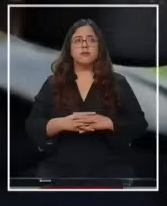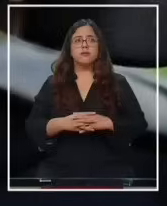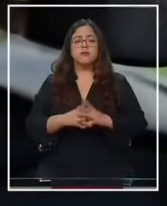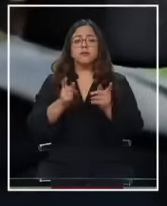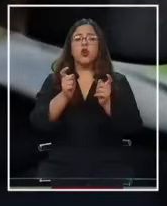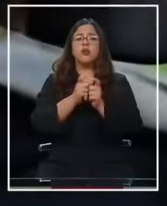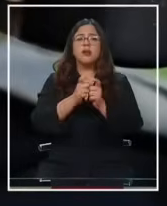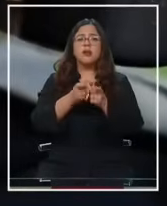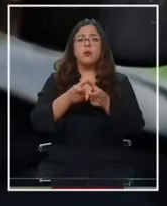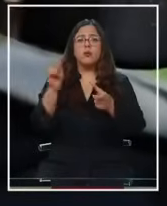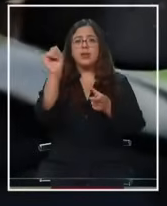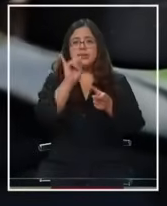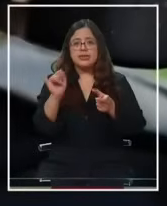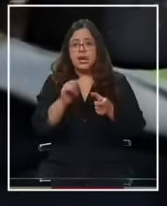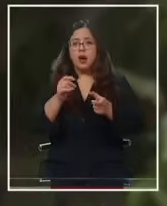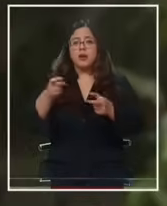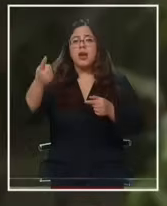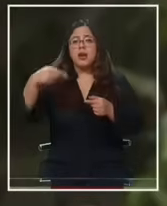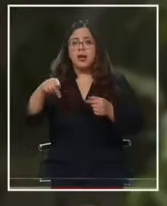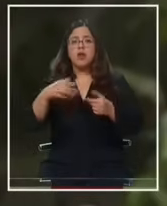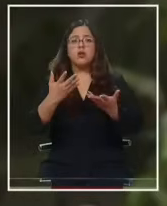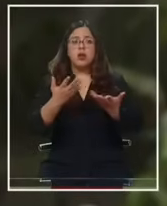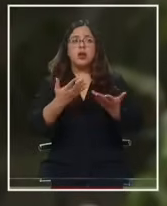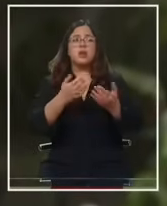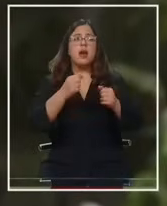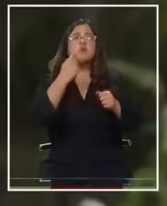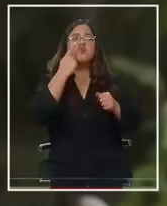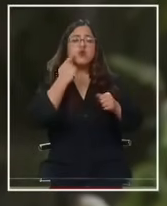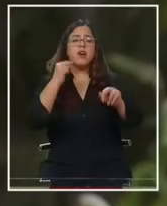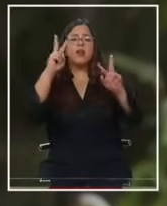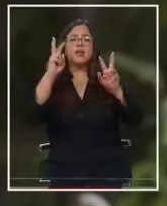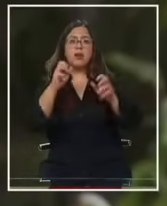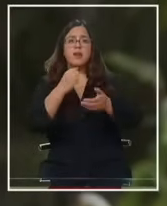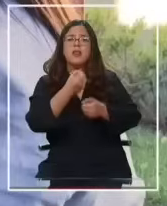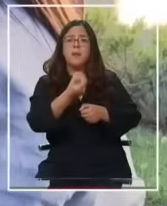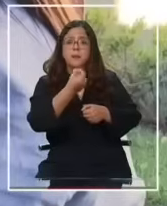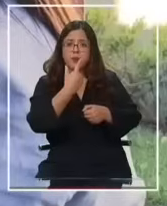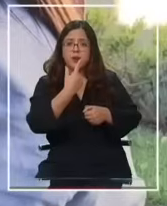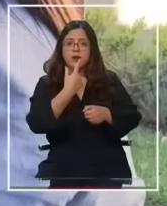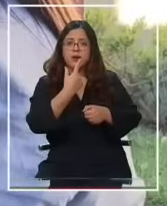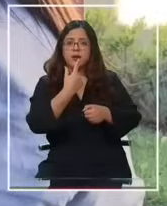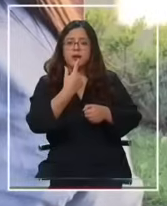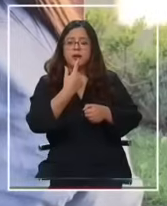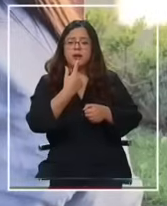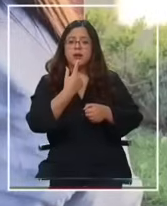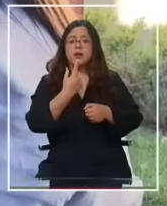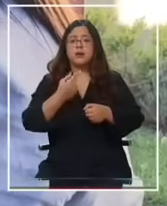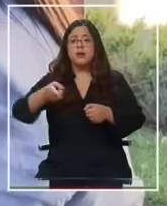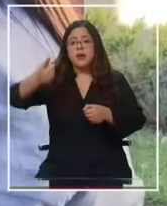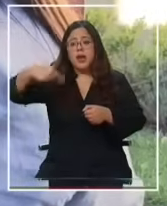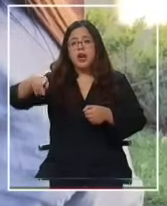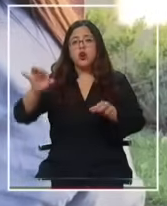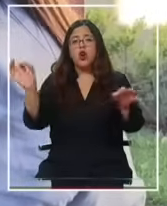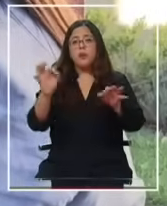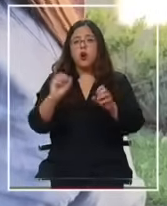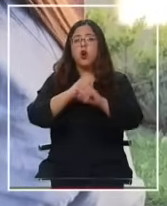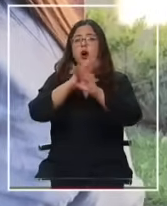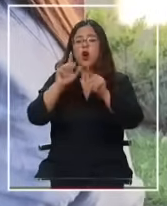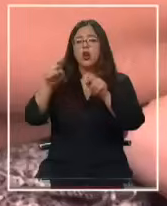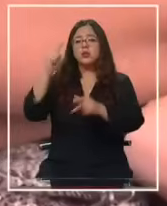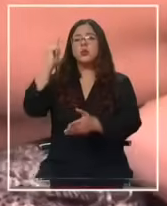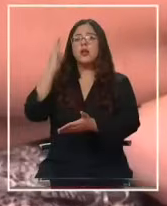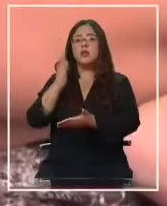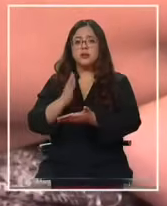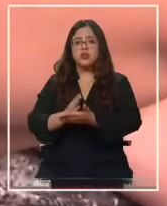Contactamos a la ISAPRE, quienes se habrían comunicado con Silvia para aprobar la cobertura de este medicamento extracontractual. Ellos dejaron claro que es una